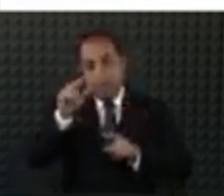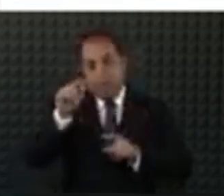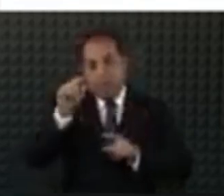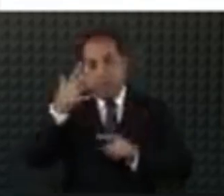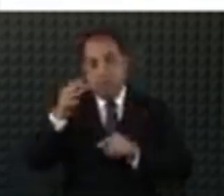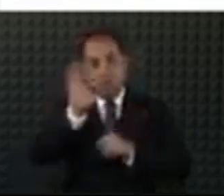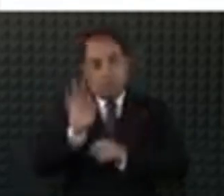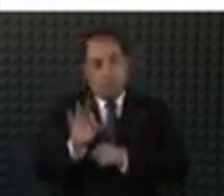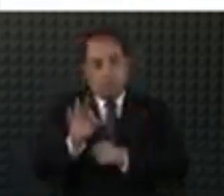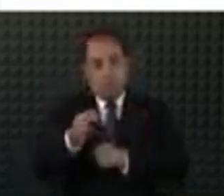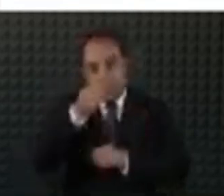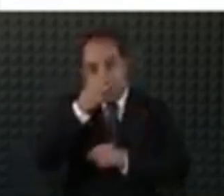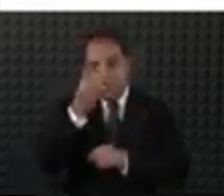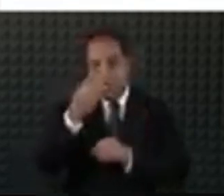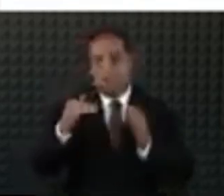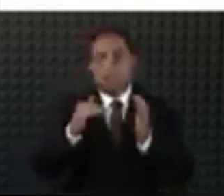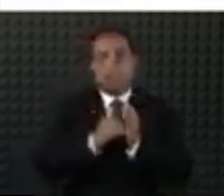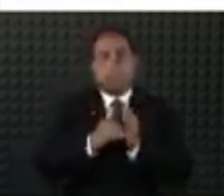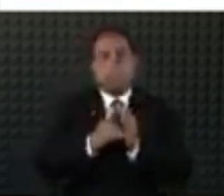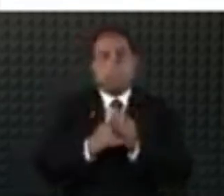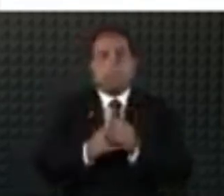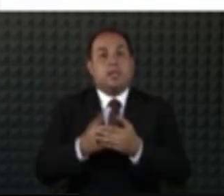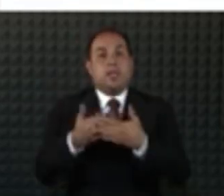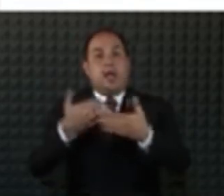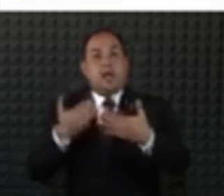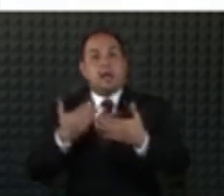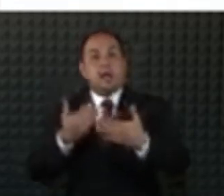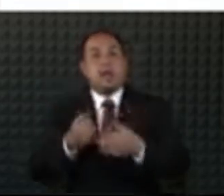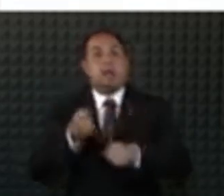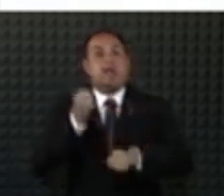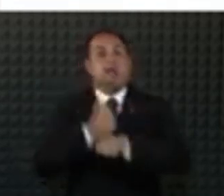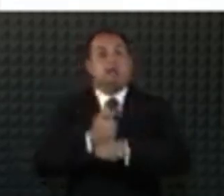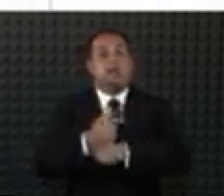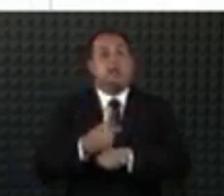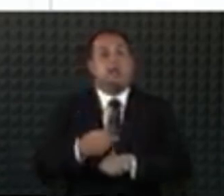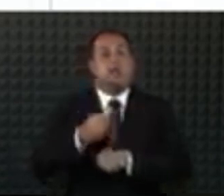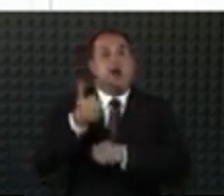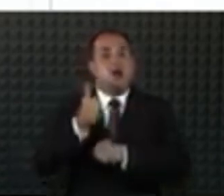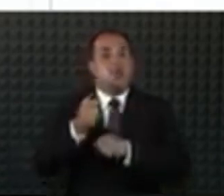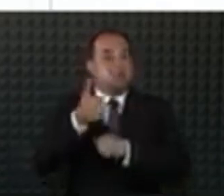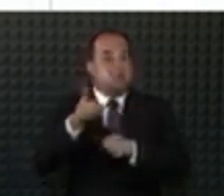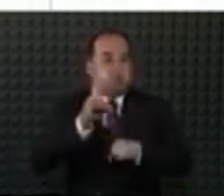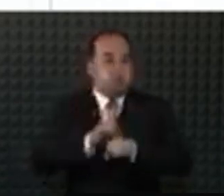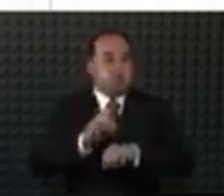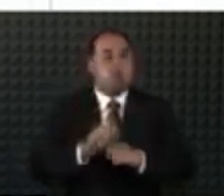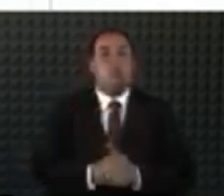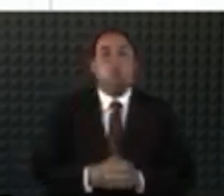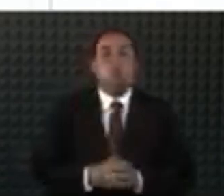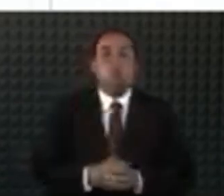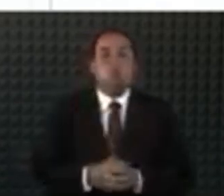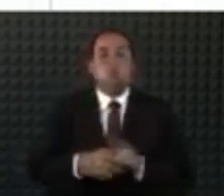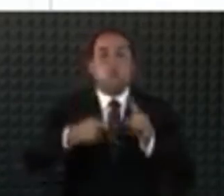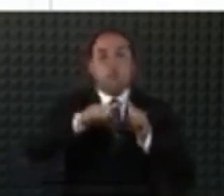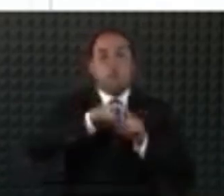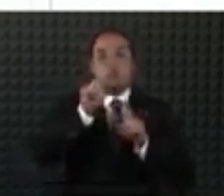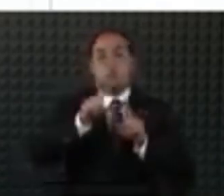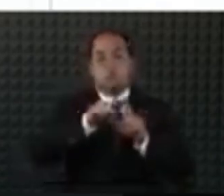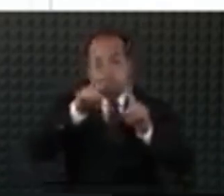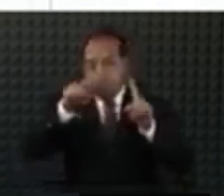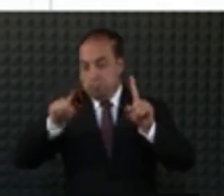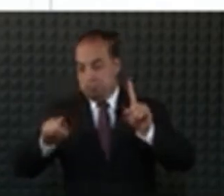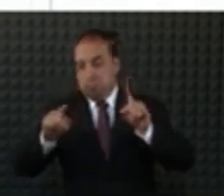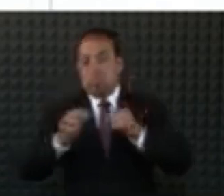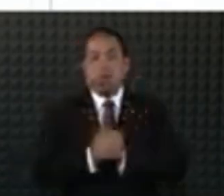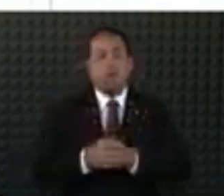con las cerca de 3.000 que llegamos a identificar en los primeros días de agosto. Siguiente. Y la positividad también se ha reducido en